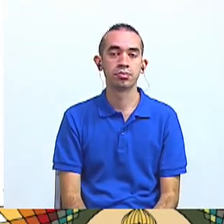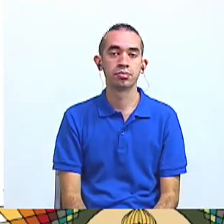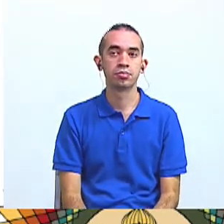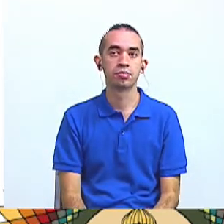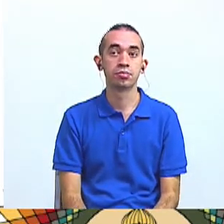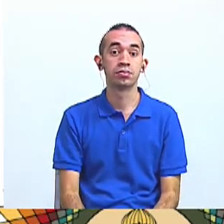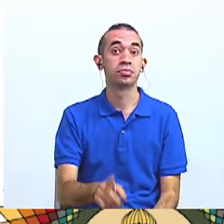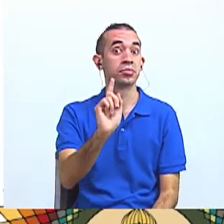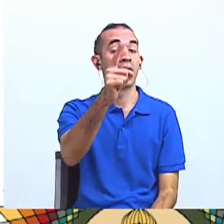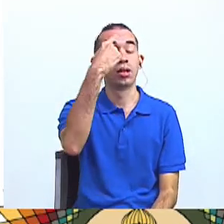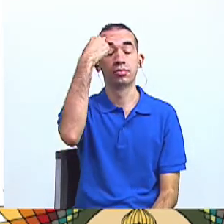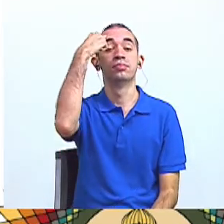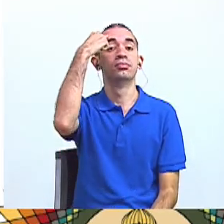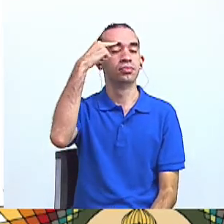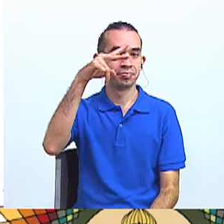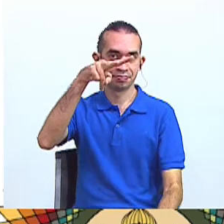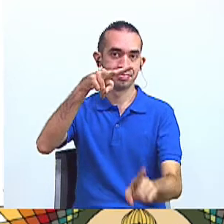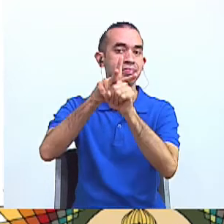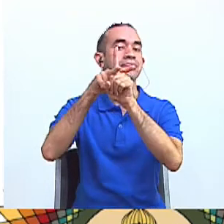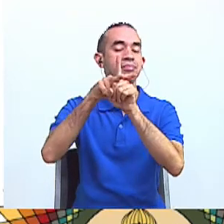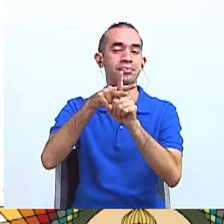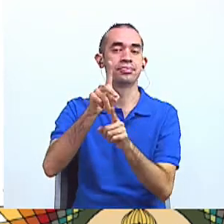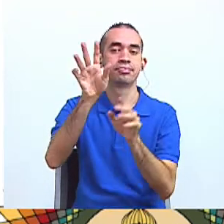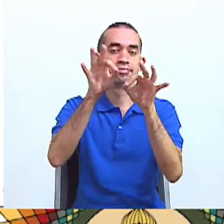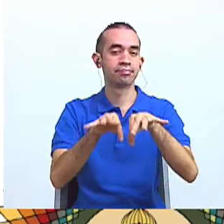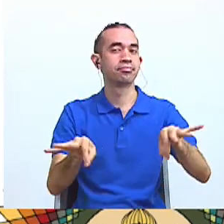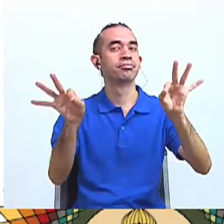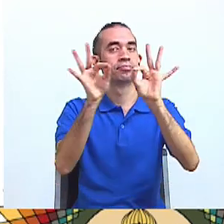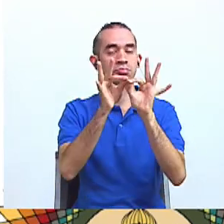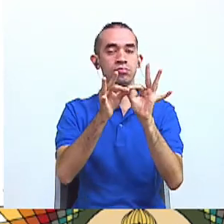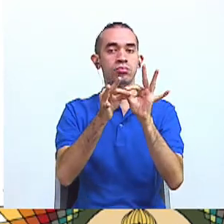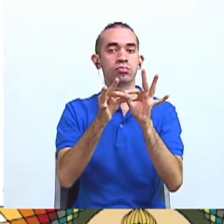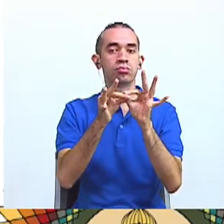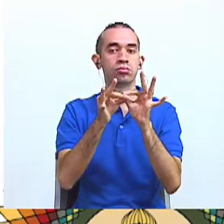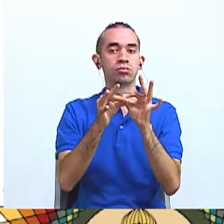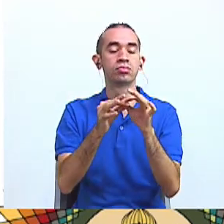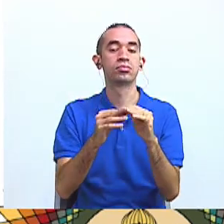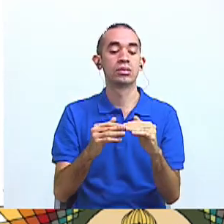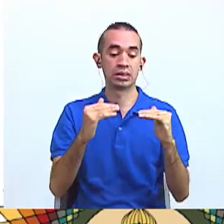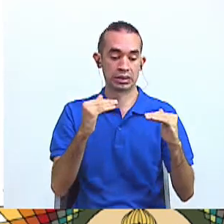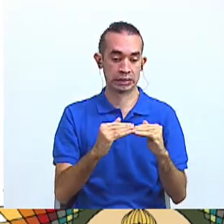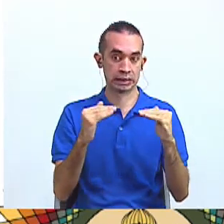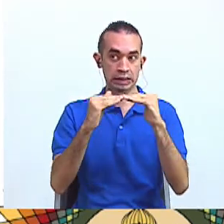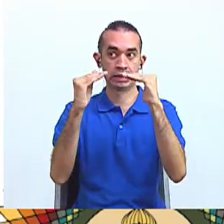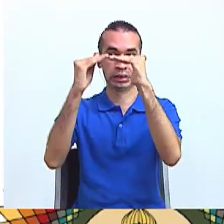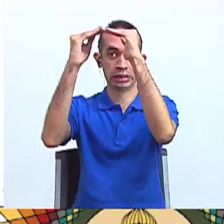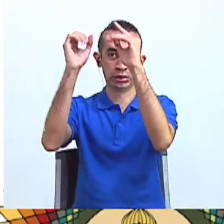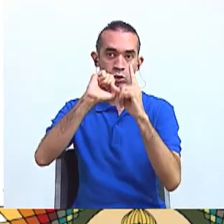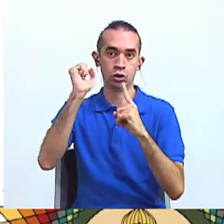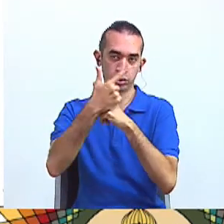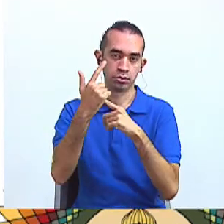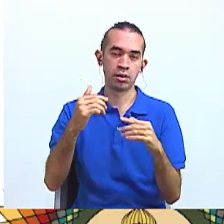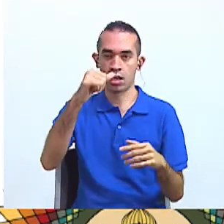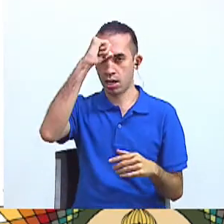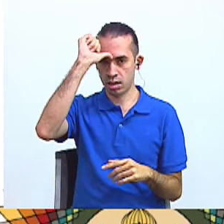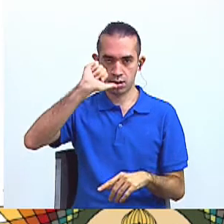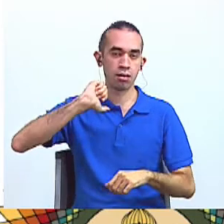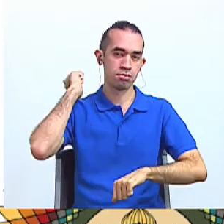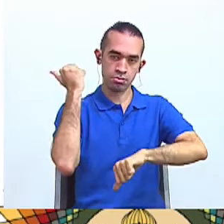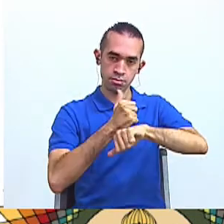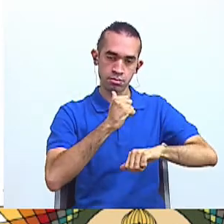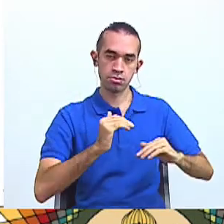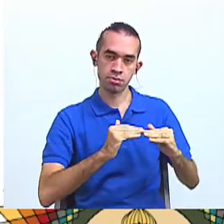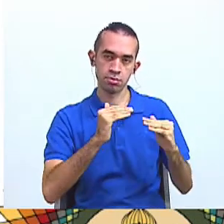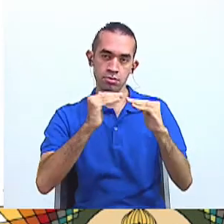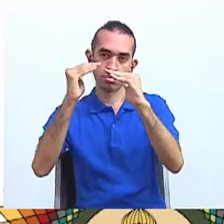Se me olvidaba un detalle importante. El concepto de las castas. En la India hablamos de concepto de castas como